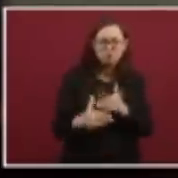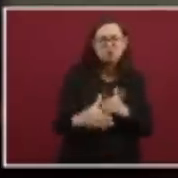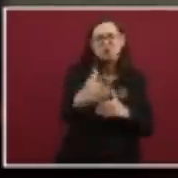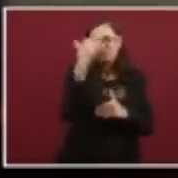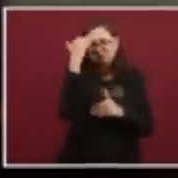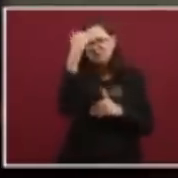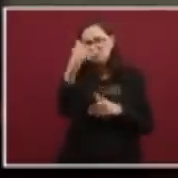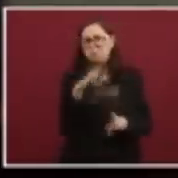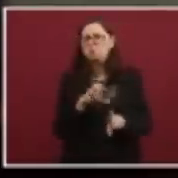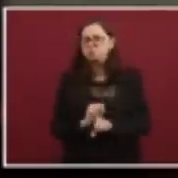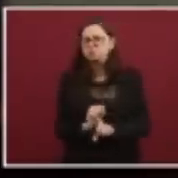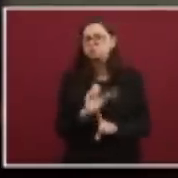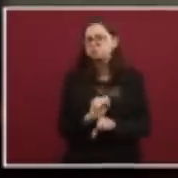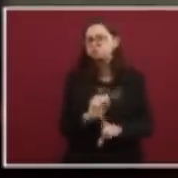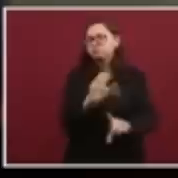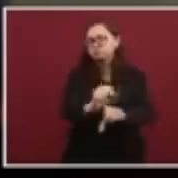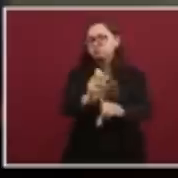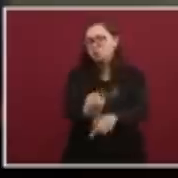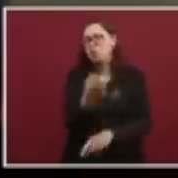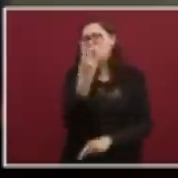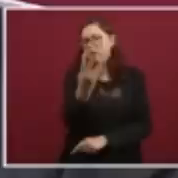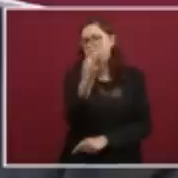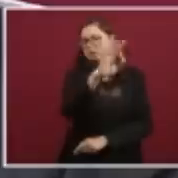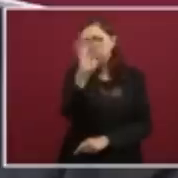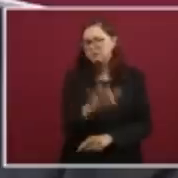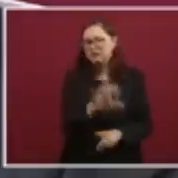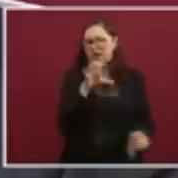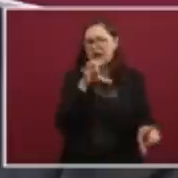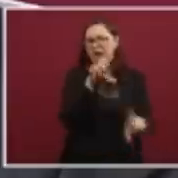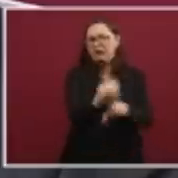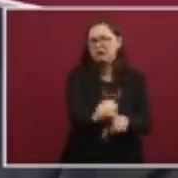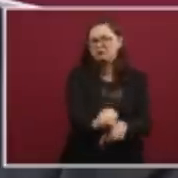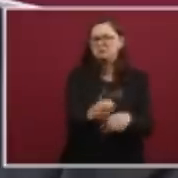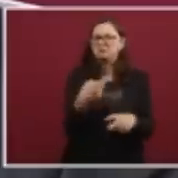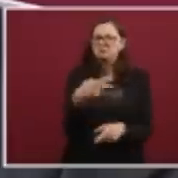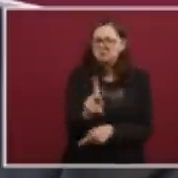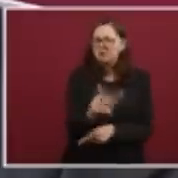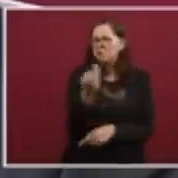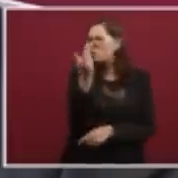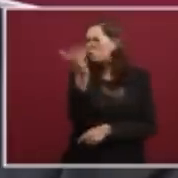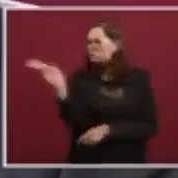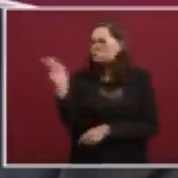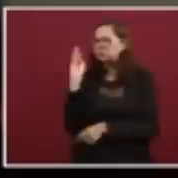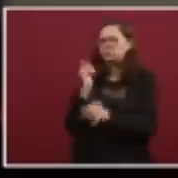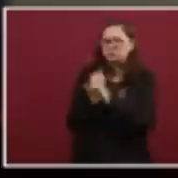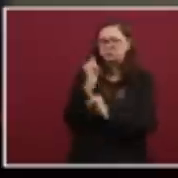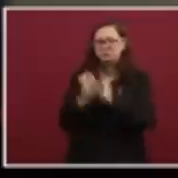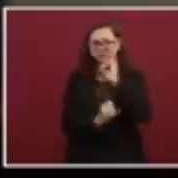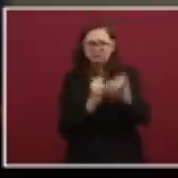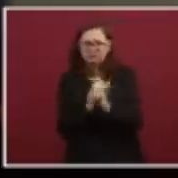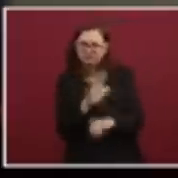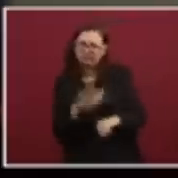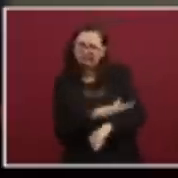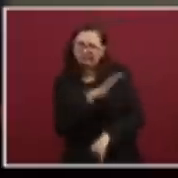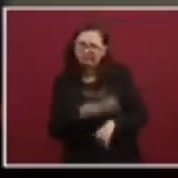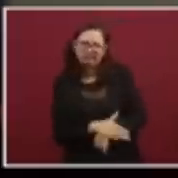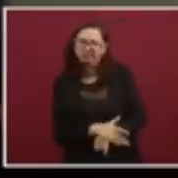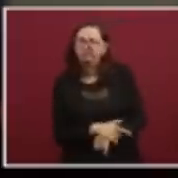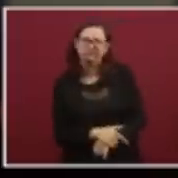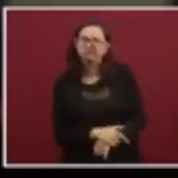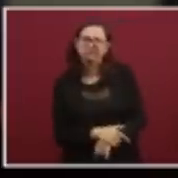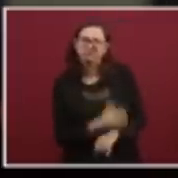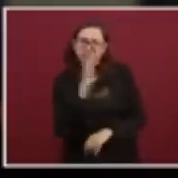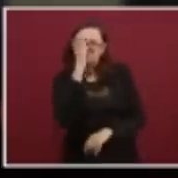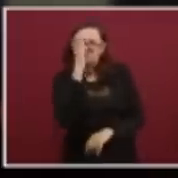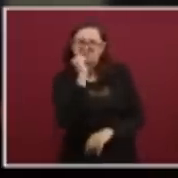alcanzarla. Entonces, quisiera que por favor detallara de dónde piensa, de dónde sostiene esta idea de que aún se